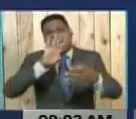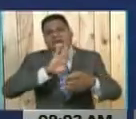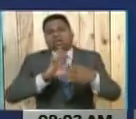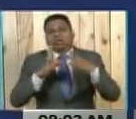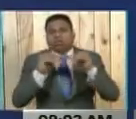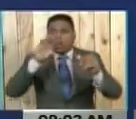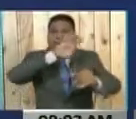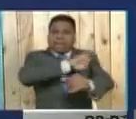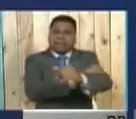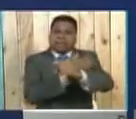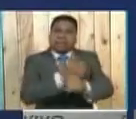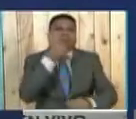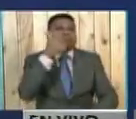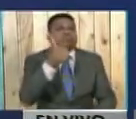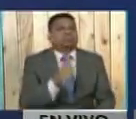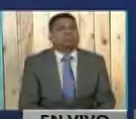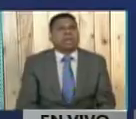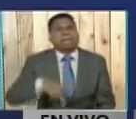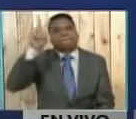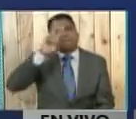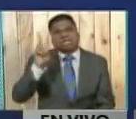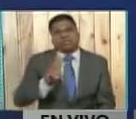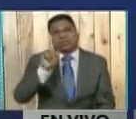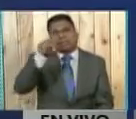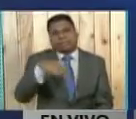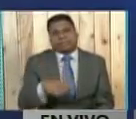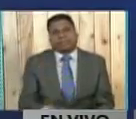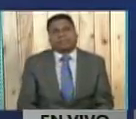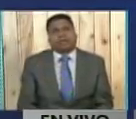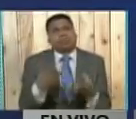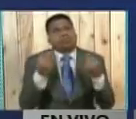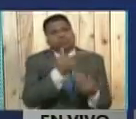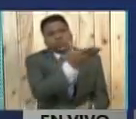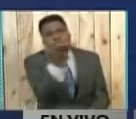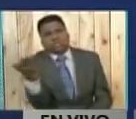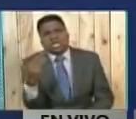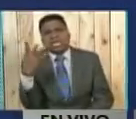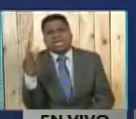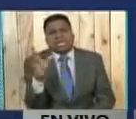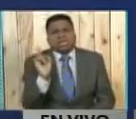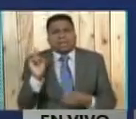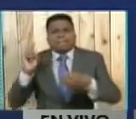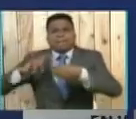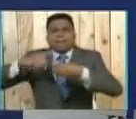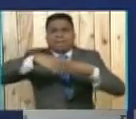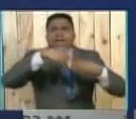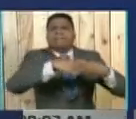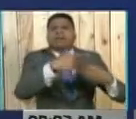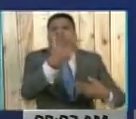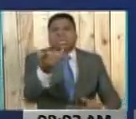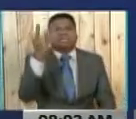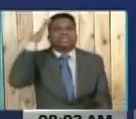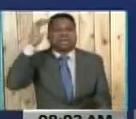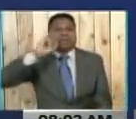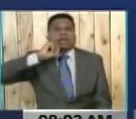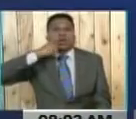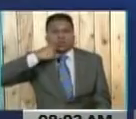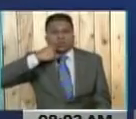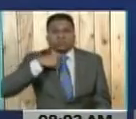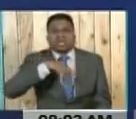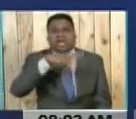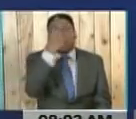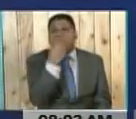energía. Venezuela, además, como muchos de ustedes socios saben, Rusia,